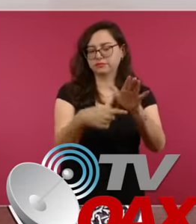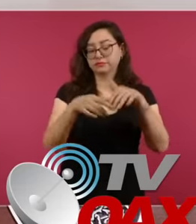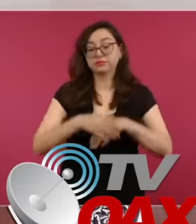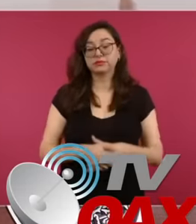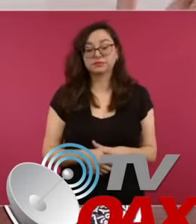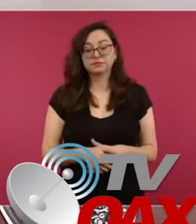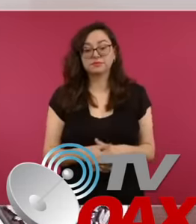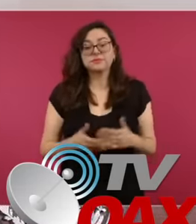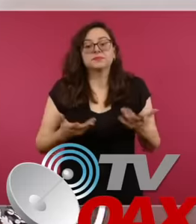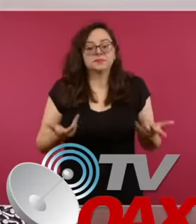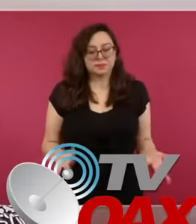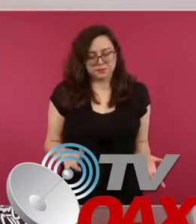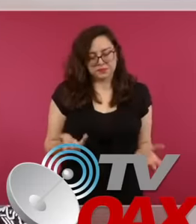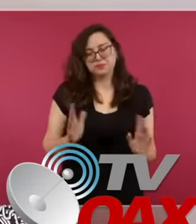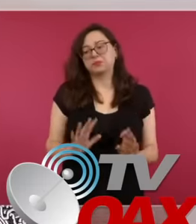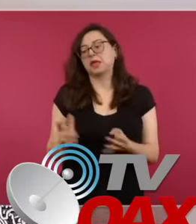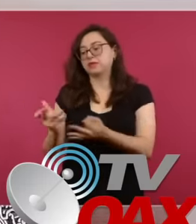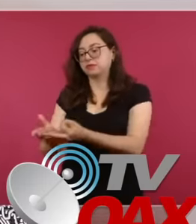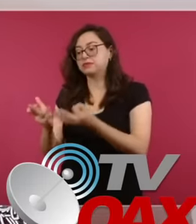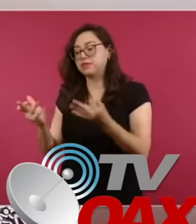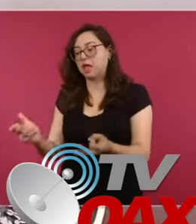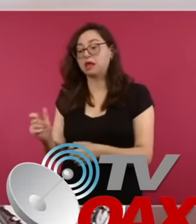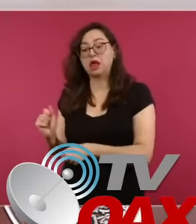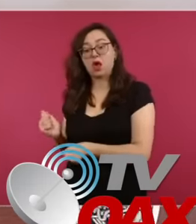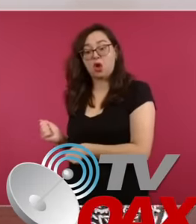En vez de adquirirlo,